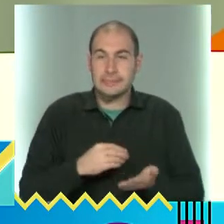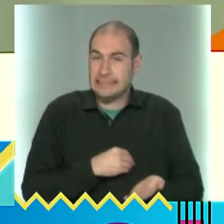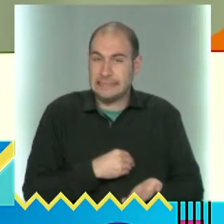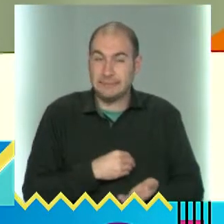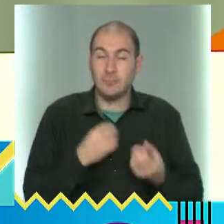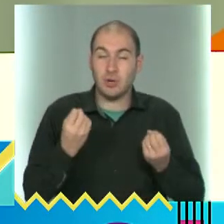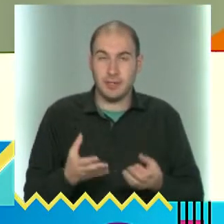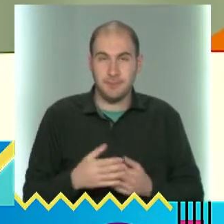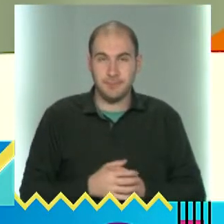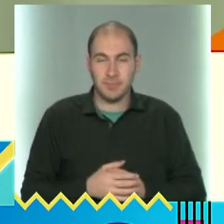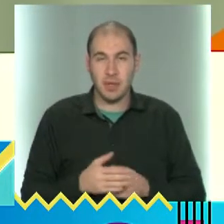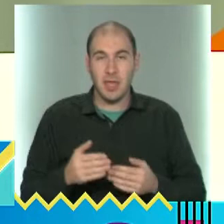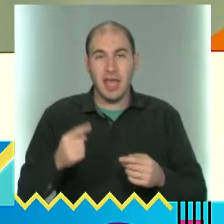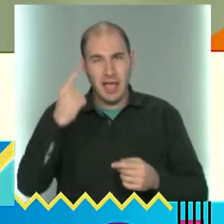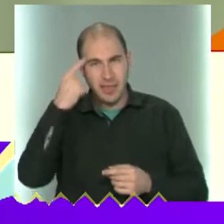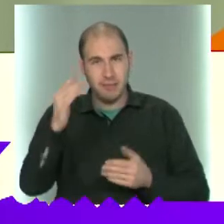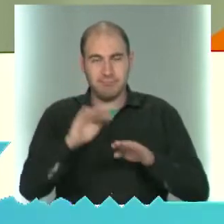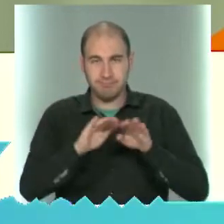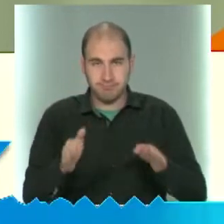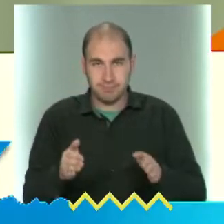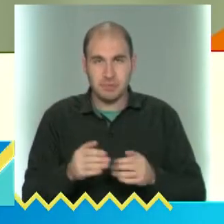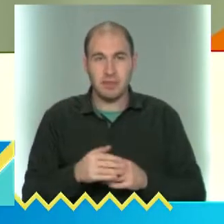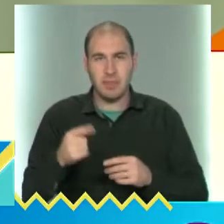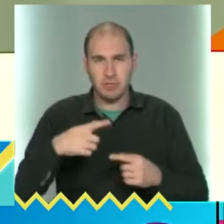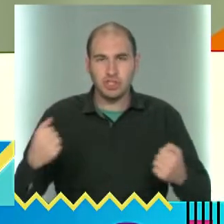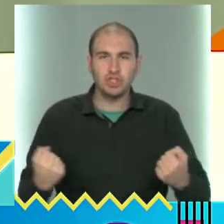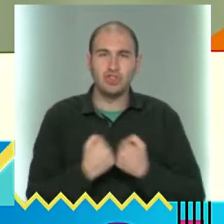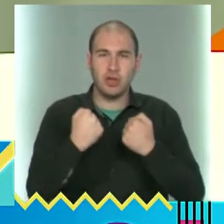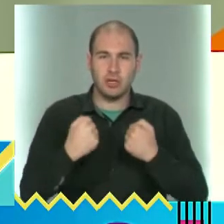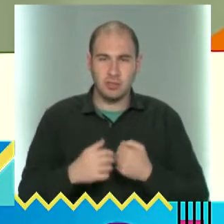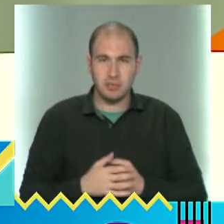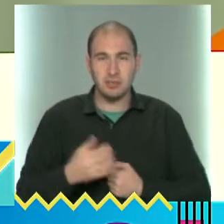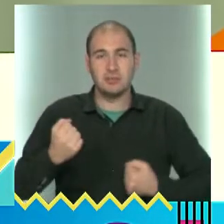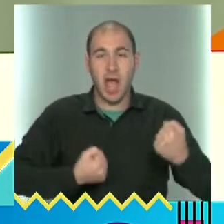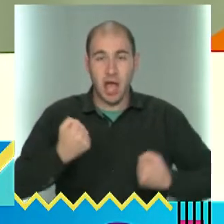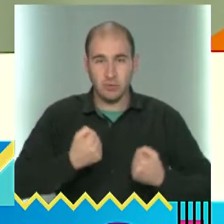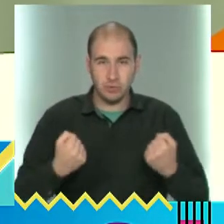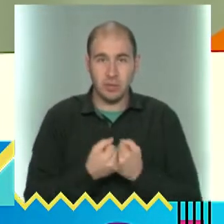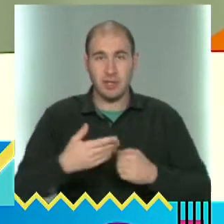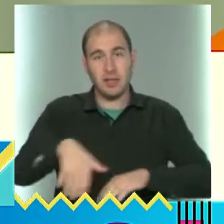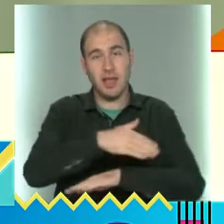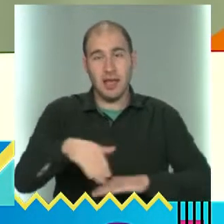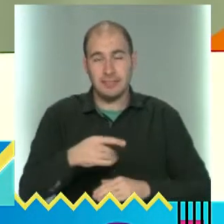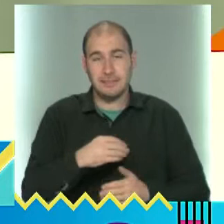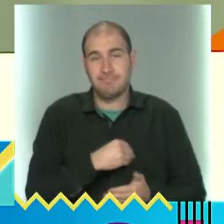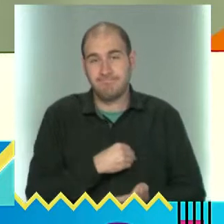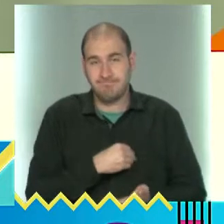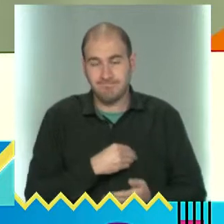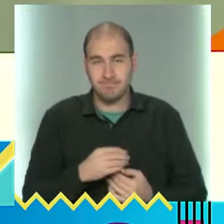lamentablemente porque la idea base fue luego de un accidente de tránsito en la vía pública, que